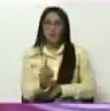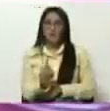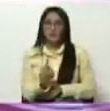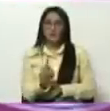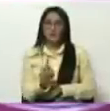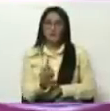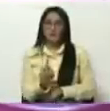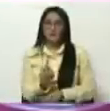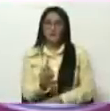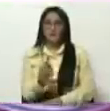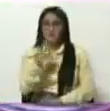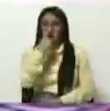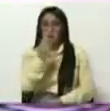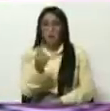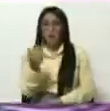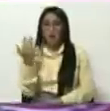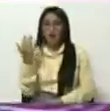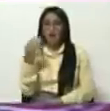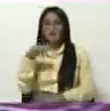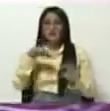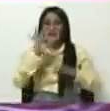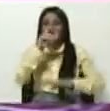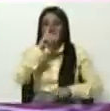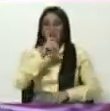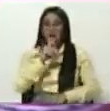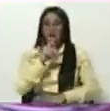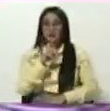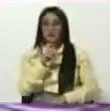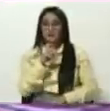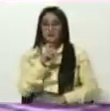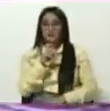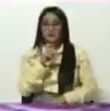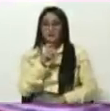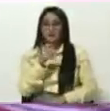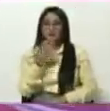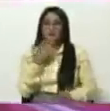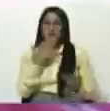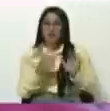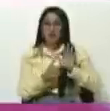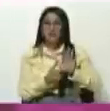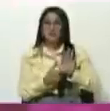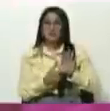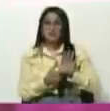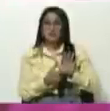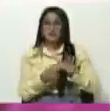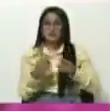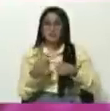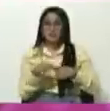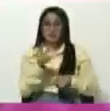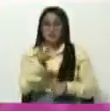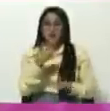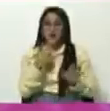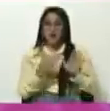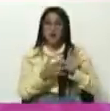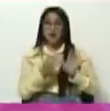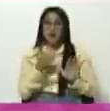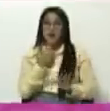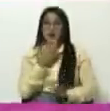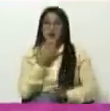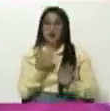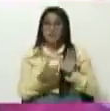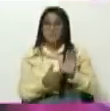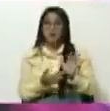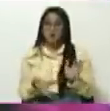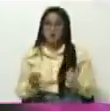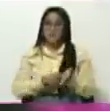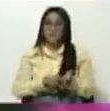tenía 13 años de edad. Ese es un ejemplo. Pero ese ejemplo se repite